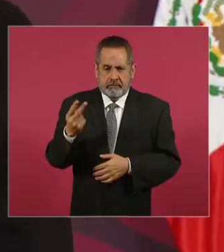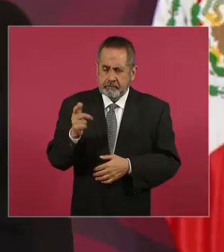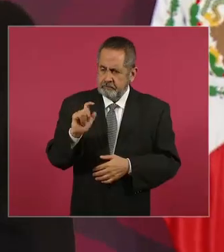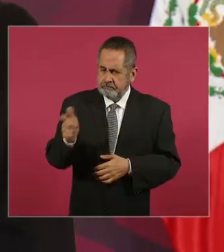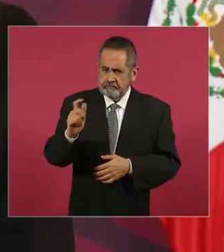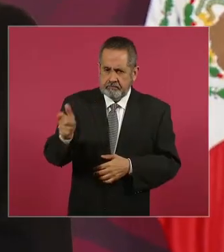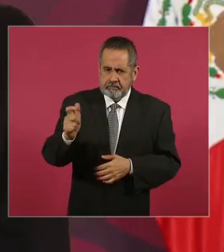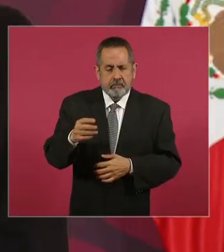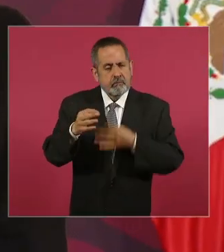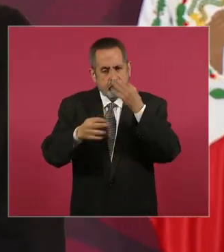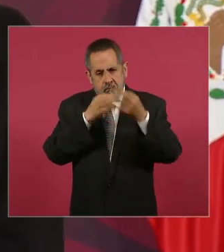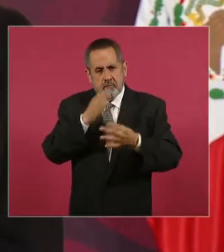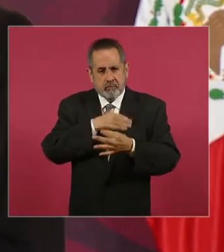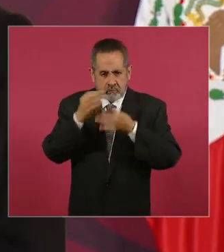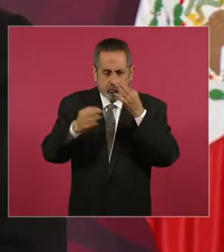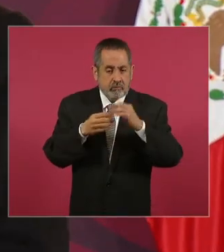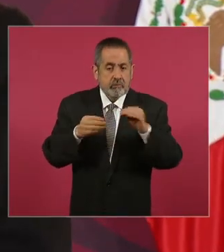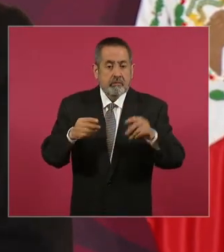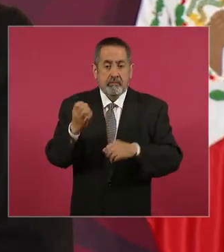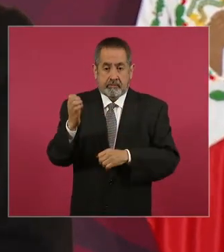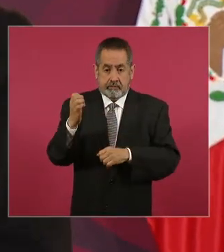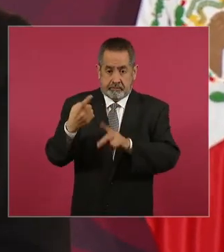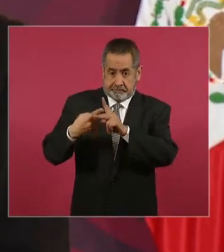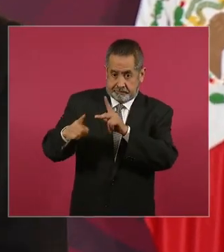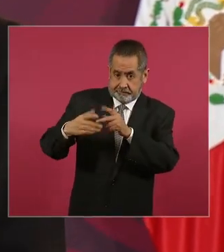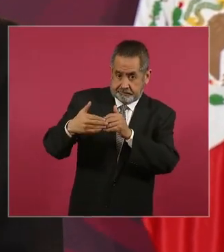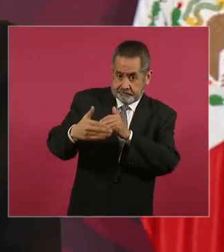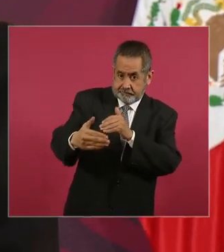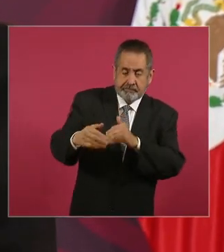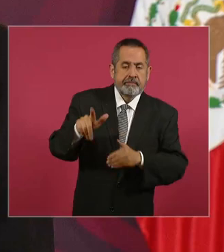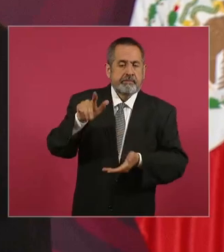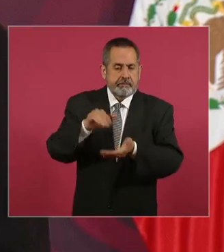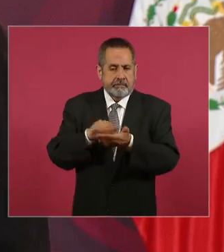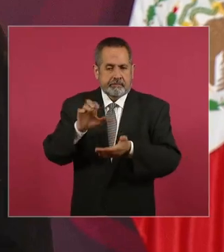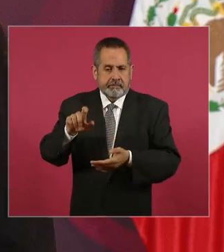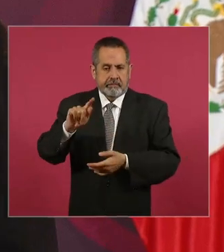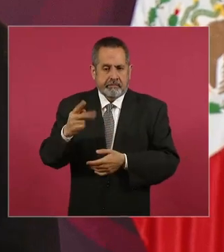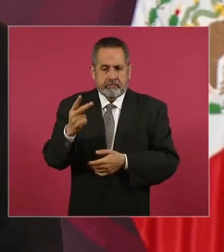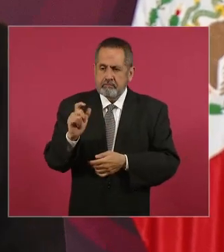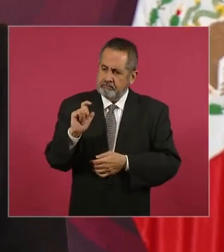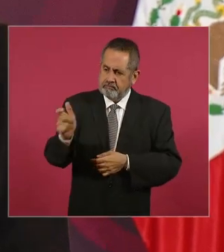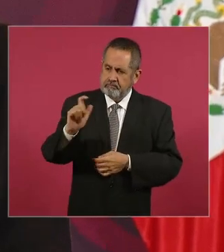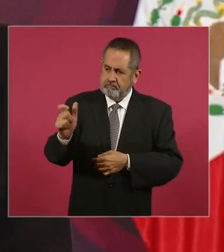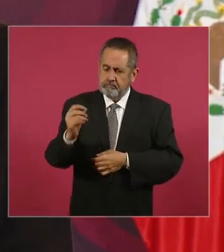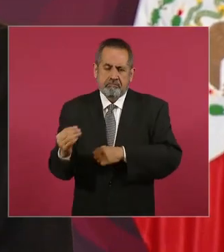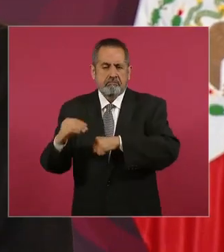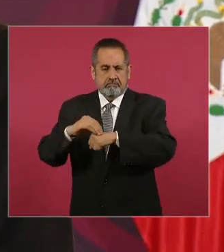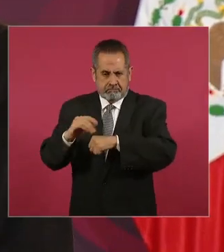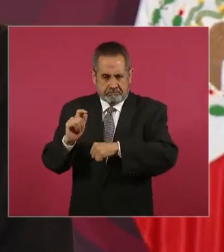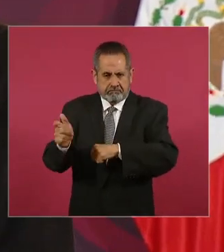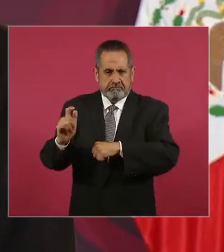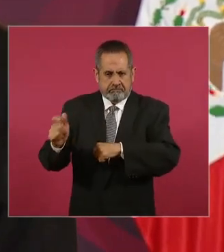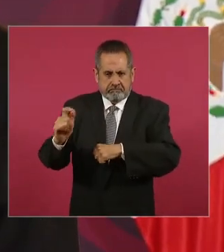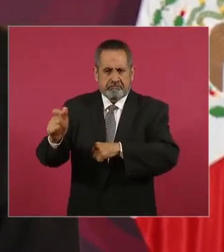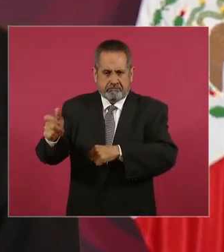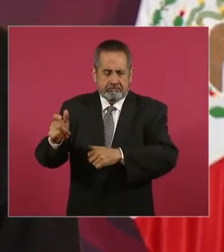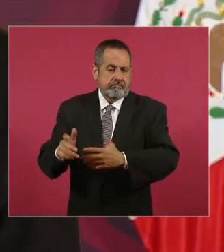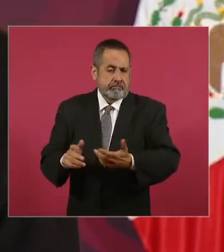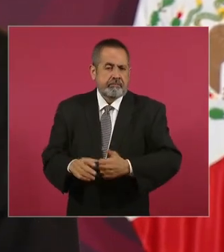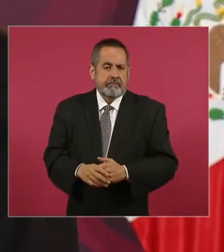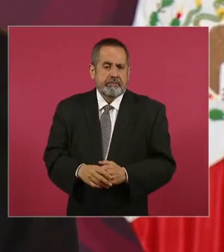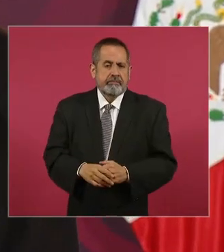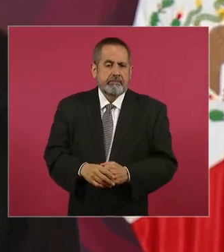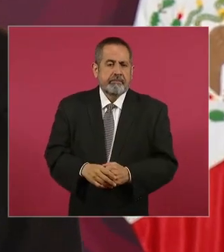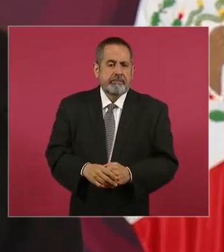7.572. Entonces, esa es la buena noticia. A partir de enero se incrementa. Entonces,